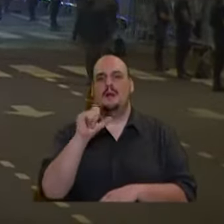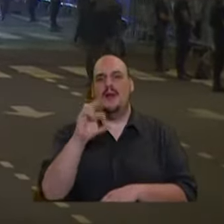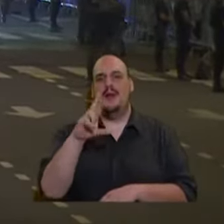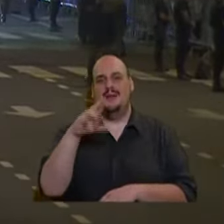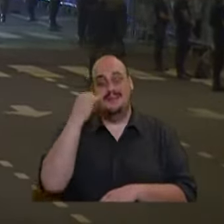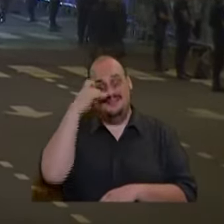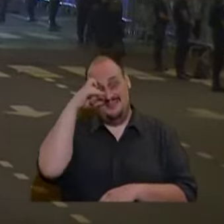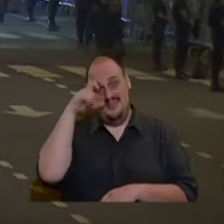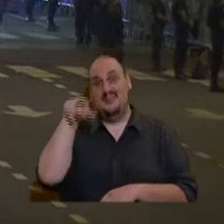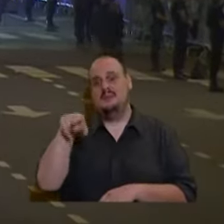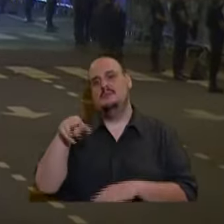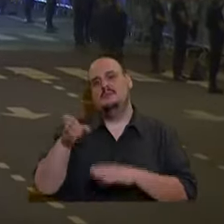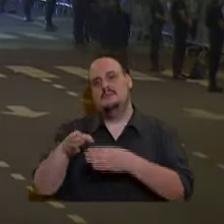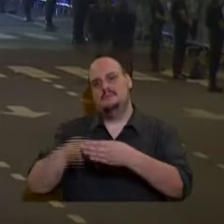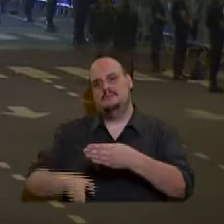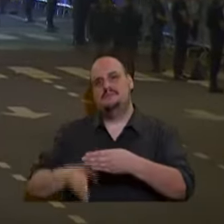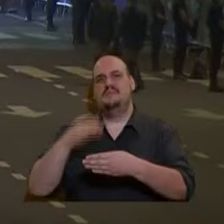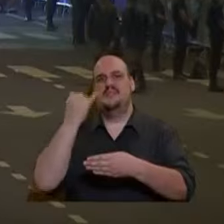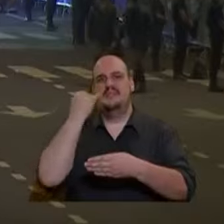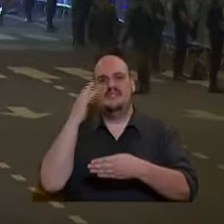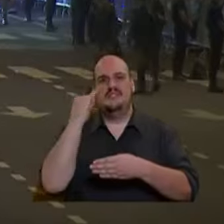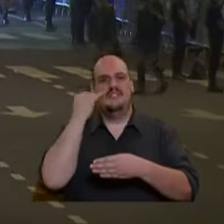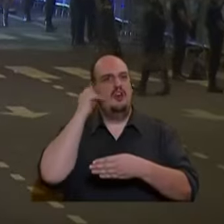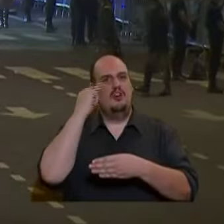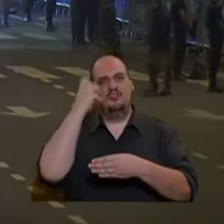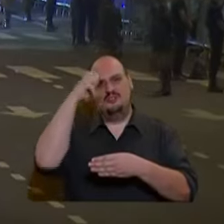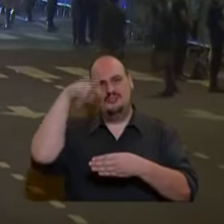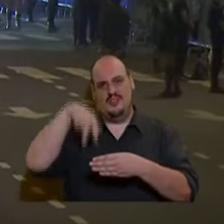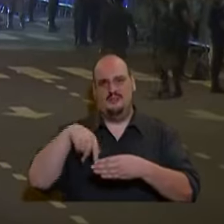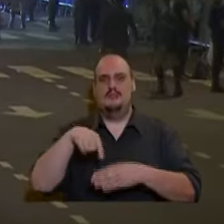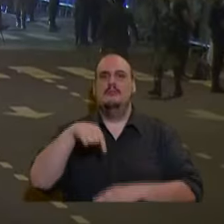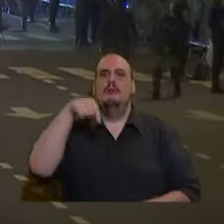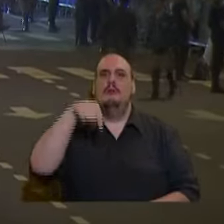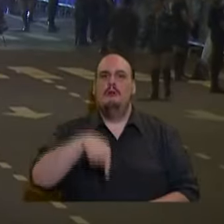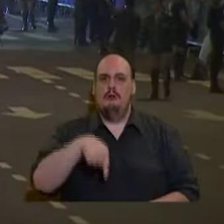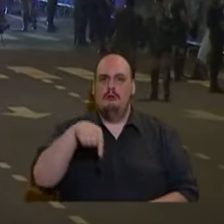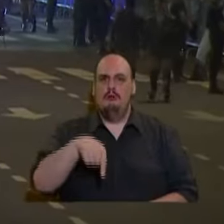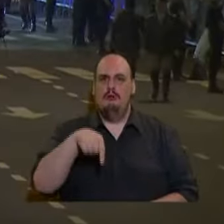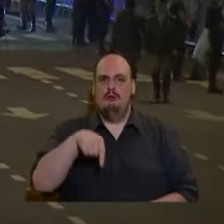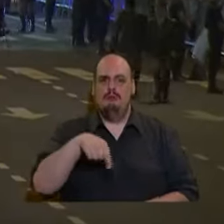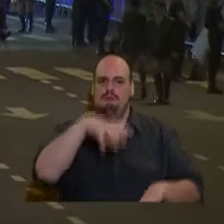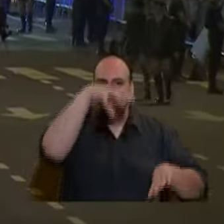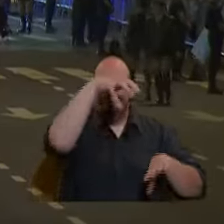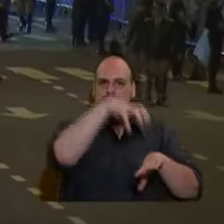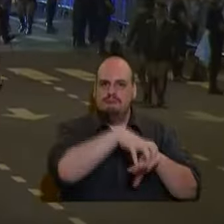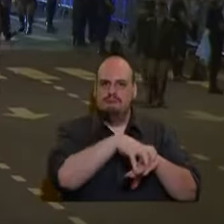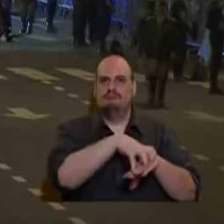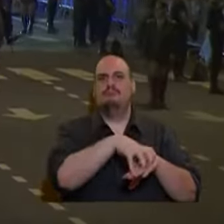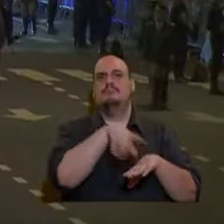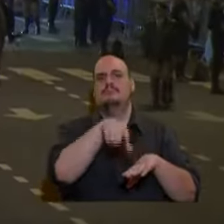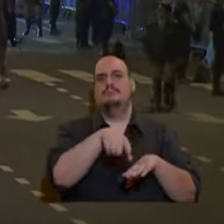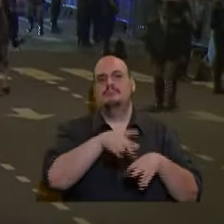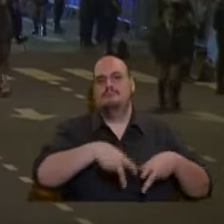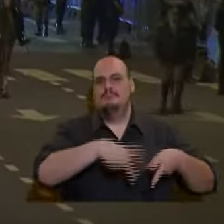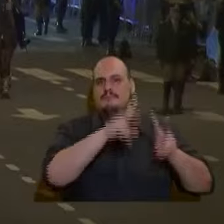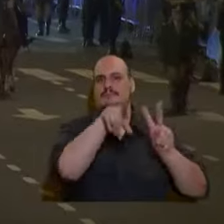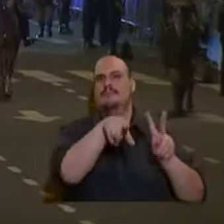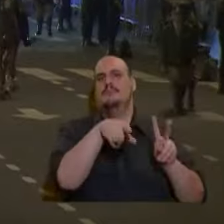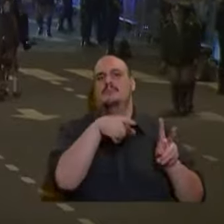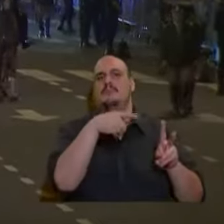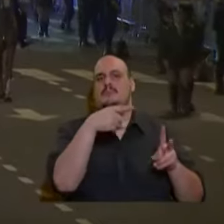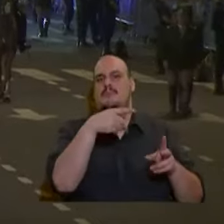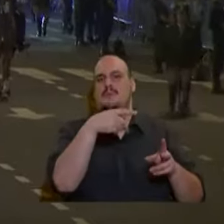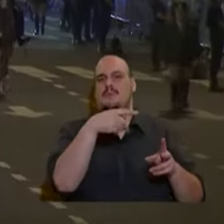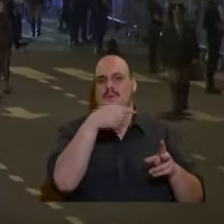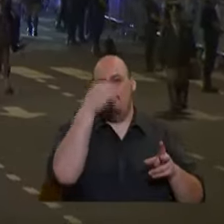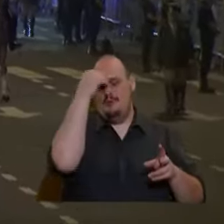Yrigoyen, a metros de la Casa Rosada. Hoy nos encontramos en la sede actual, Palacio declarado Monumento Histórico y